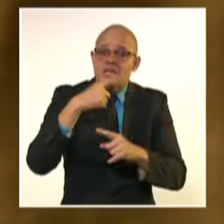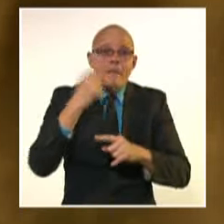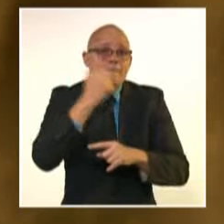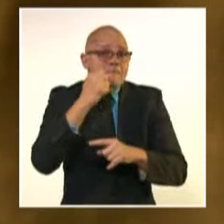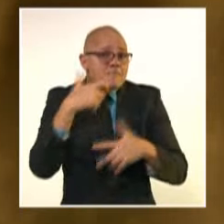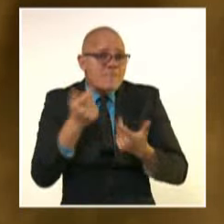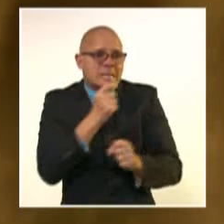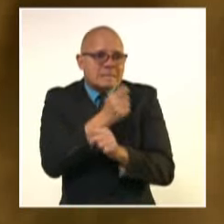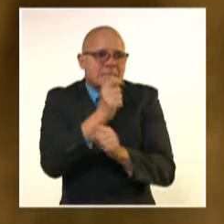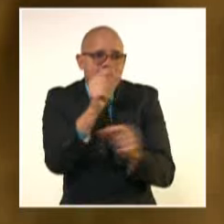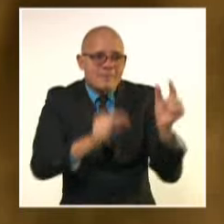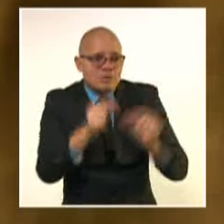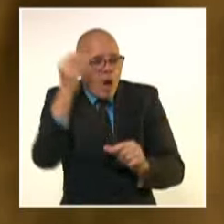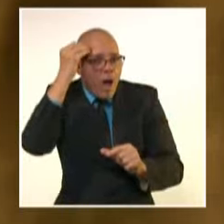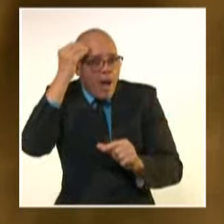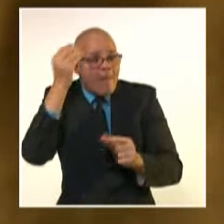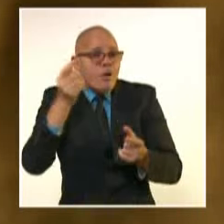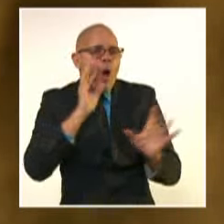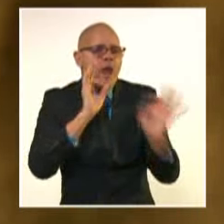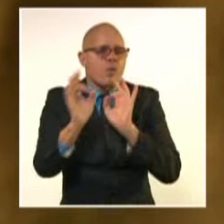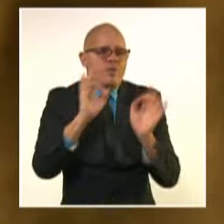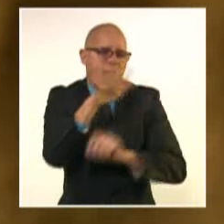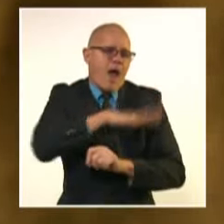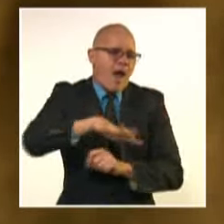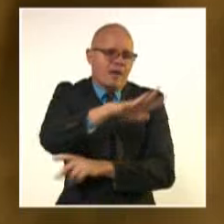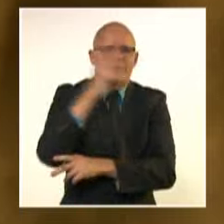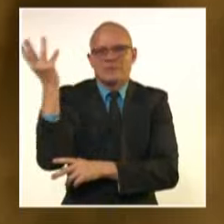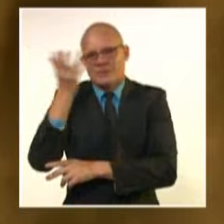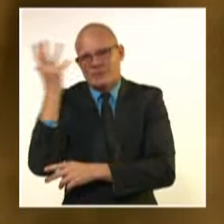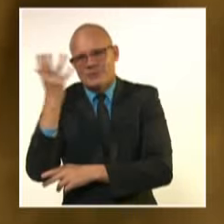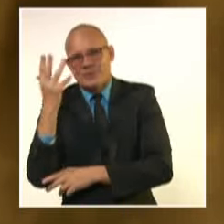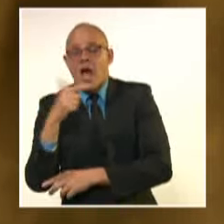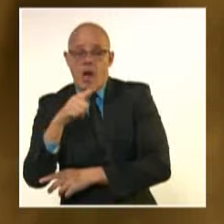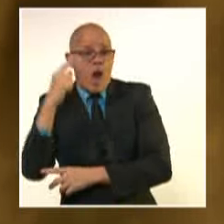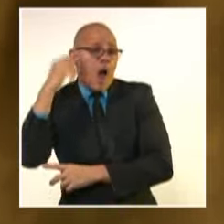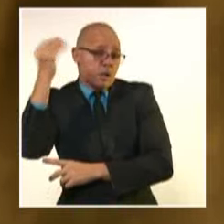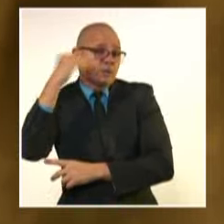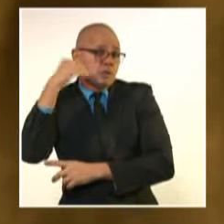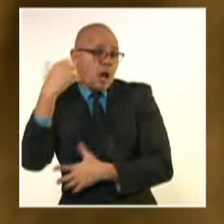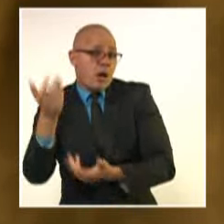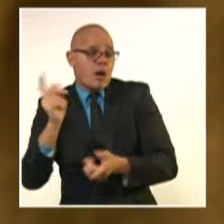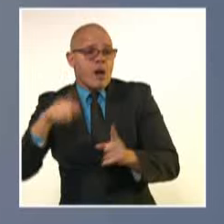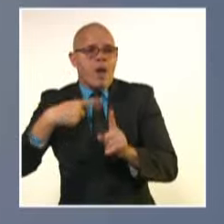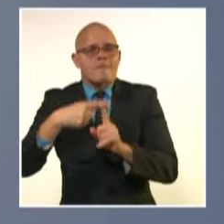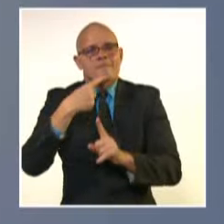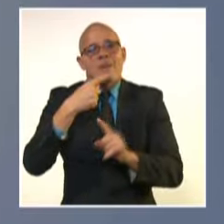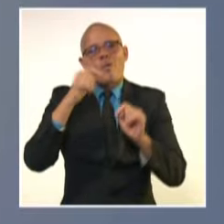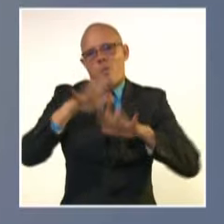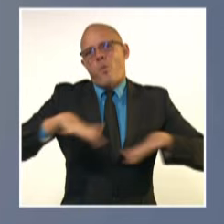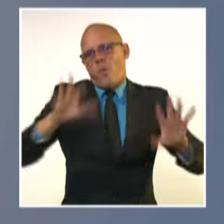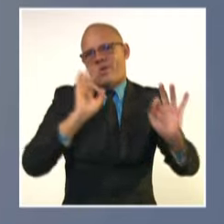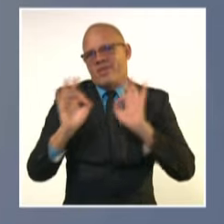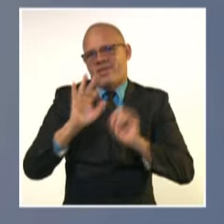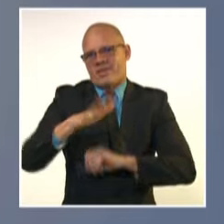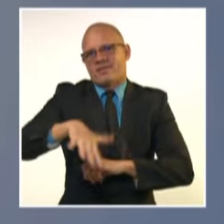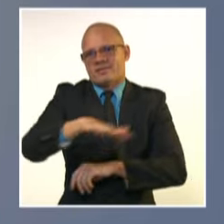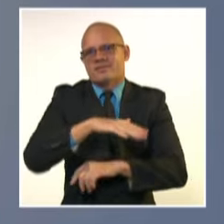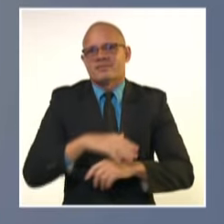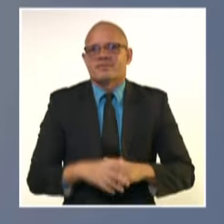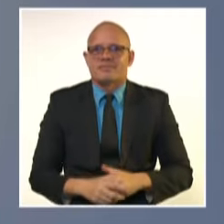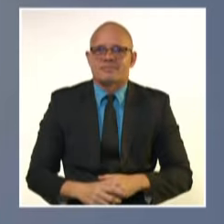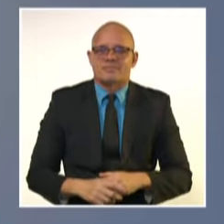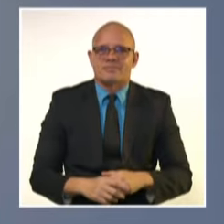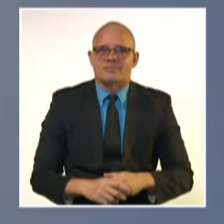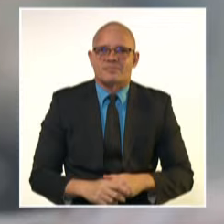adaptación basada en ecosistemas como una respuesta que combina conocimiento técnico y saberes locales.